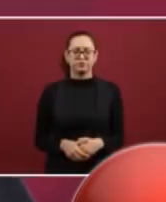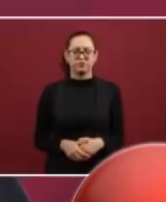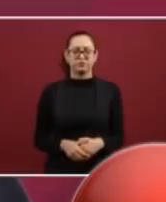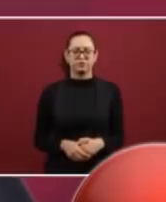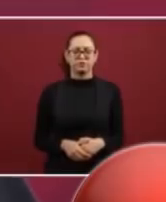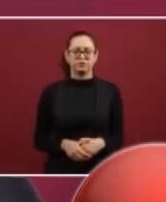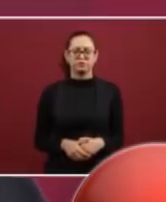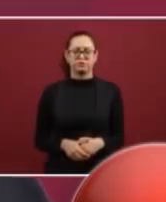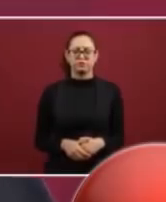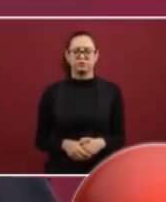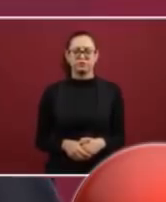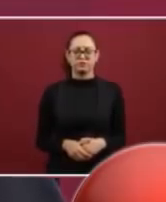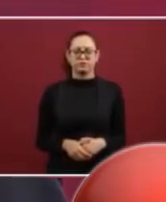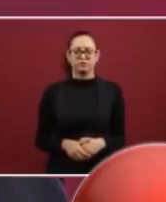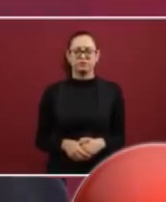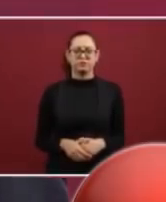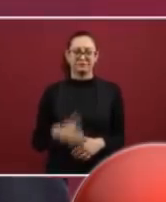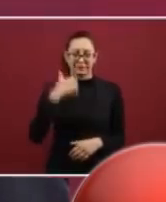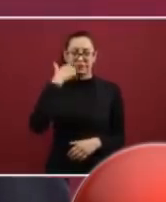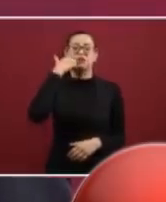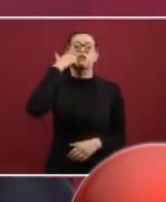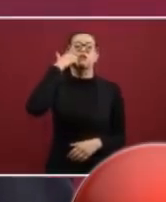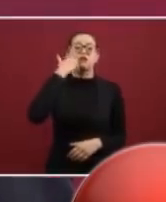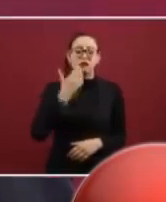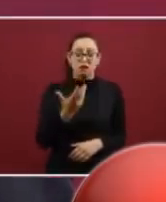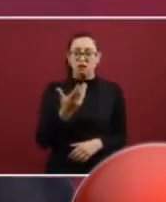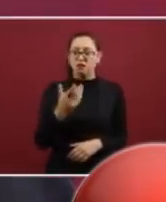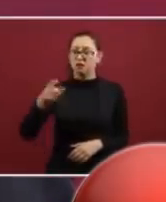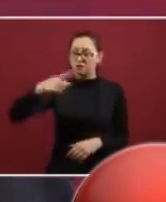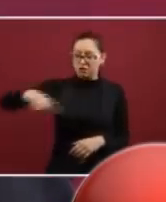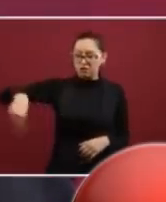que los jóvenes se alejen de las drogas,